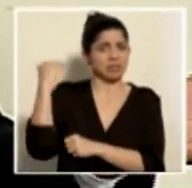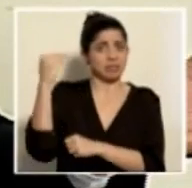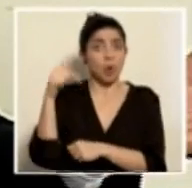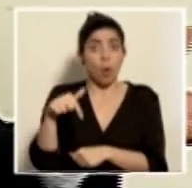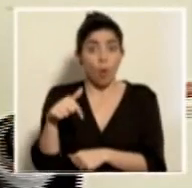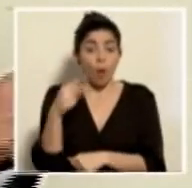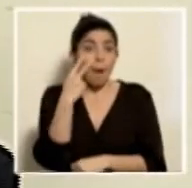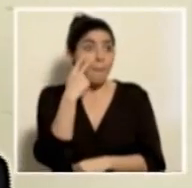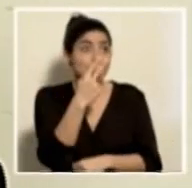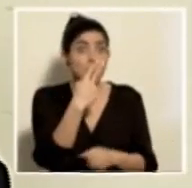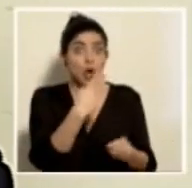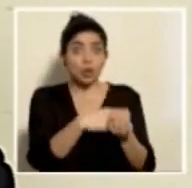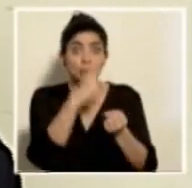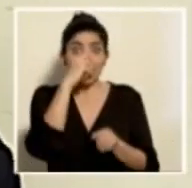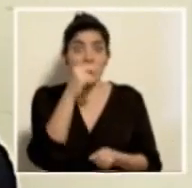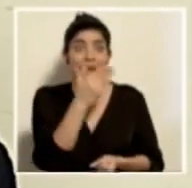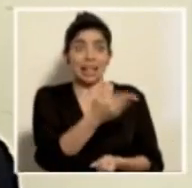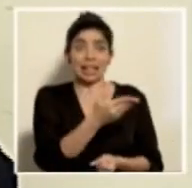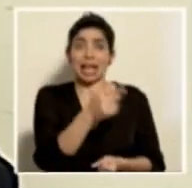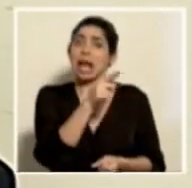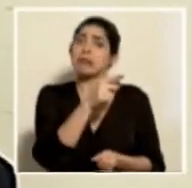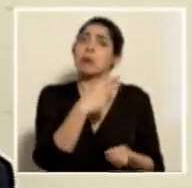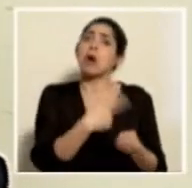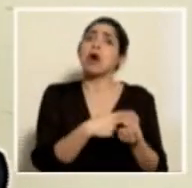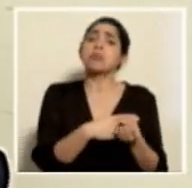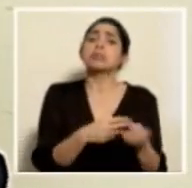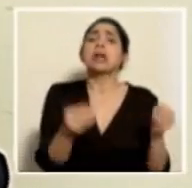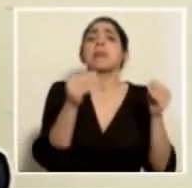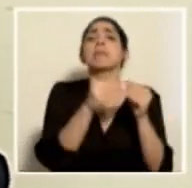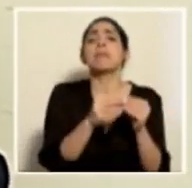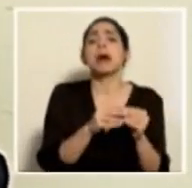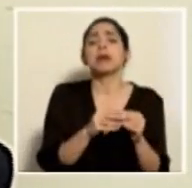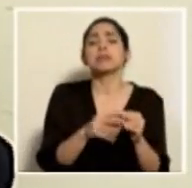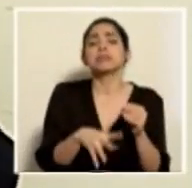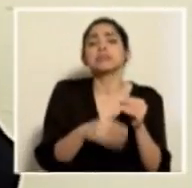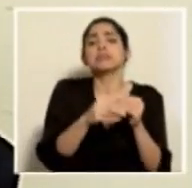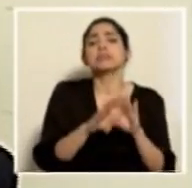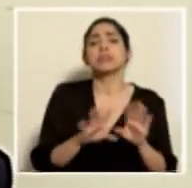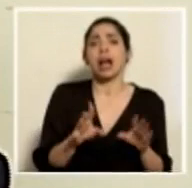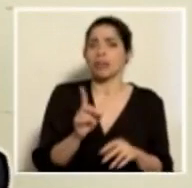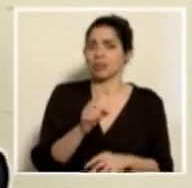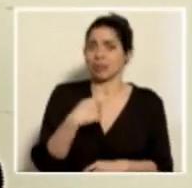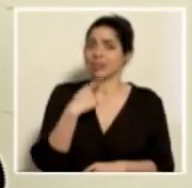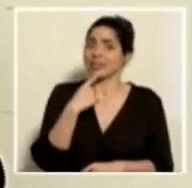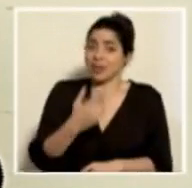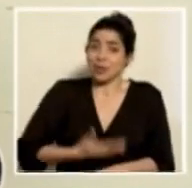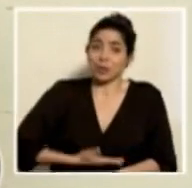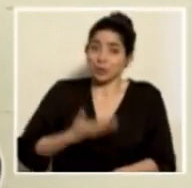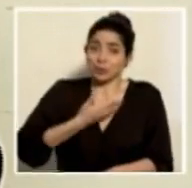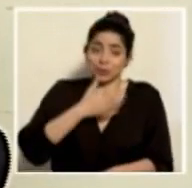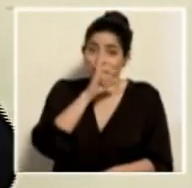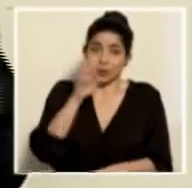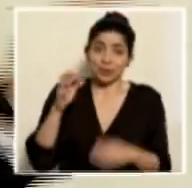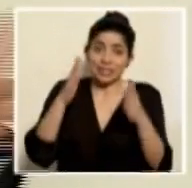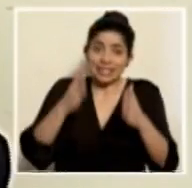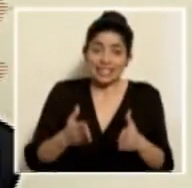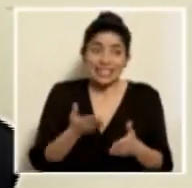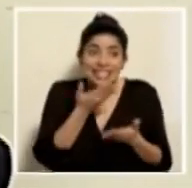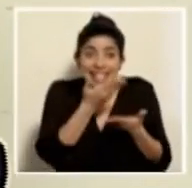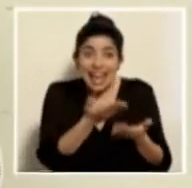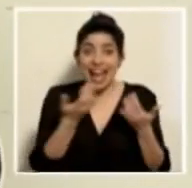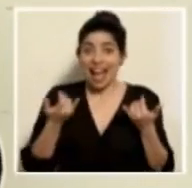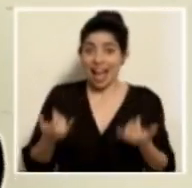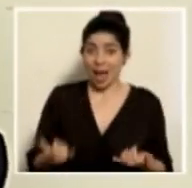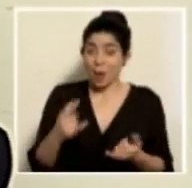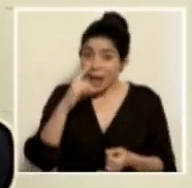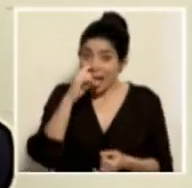en el Hospital Calderón Guardia no es un hospital más, lo digo con un gran orgullo costarricense. Lo que hay en el